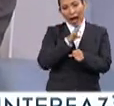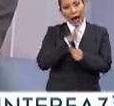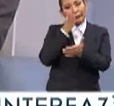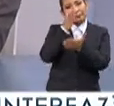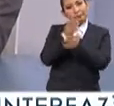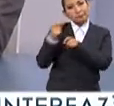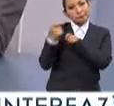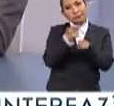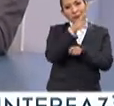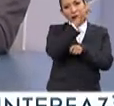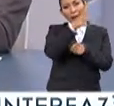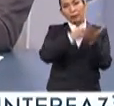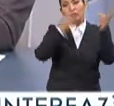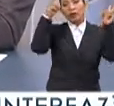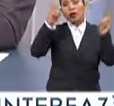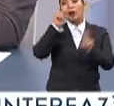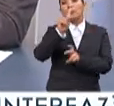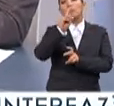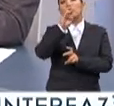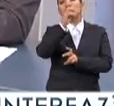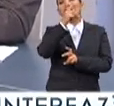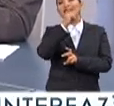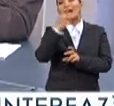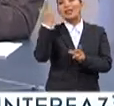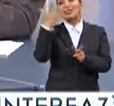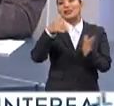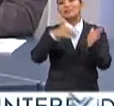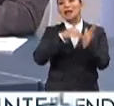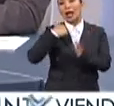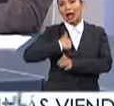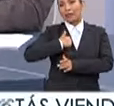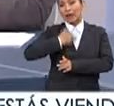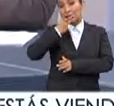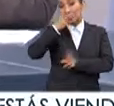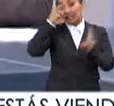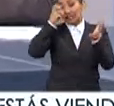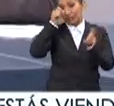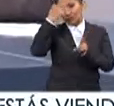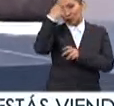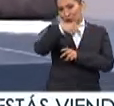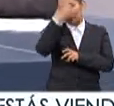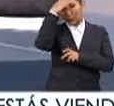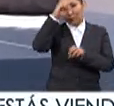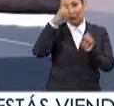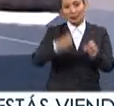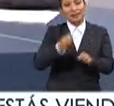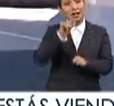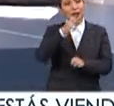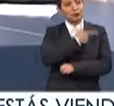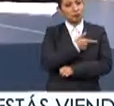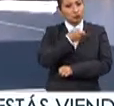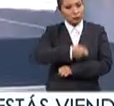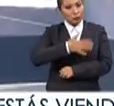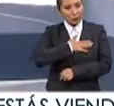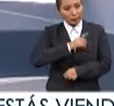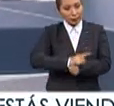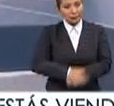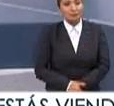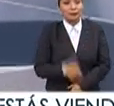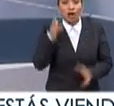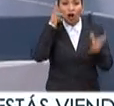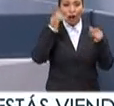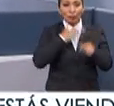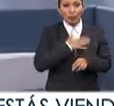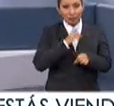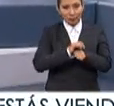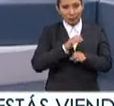ser becado por el programa project a 10 mil canadá am y hoy nos hablará precisamente de esta experiencia cómo estás alejando un placer saludarte muy buenos días hola